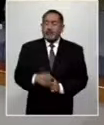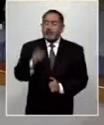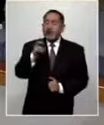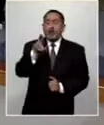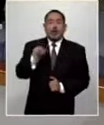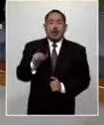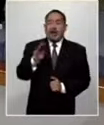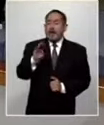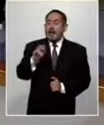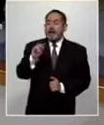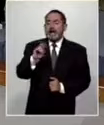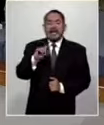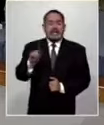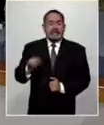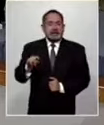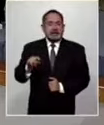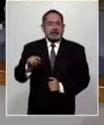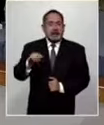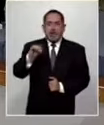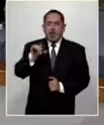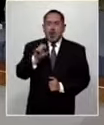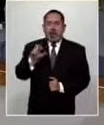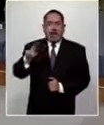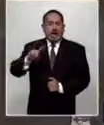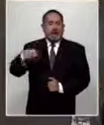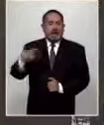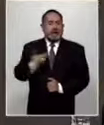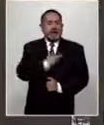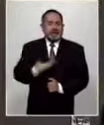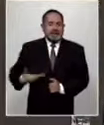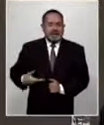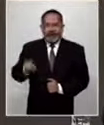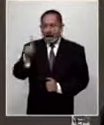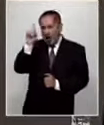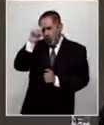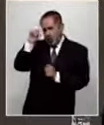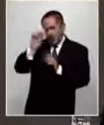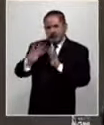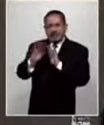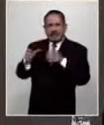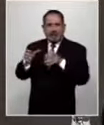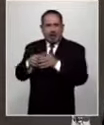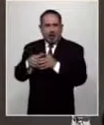Doctora Beatriz Gutiérrez Müller, presidenta del Consejo Ciudadano